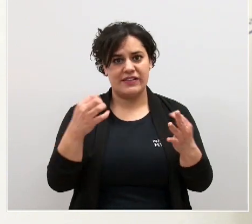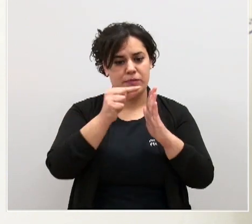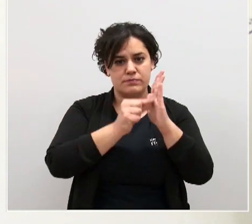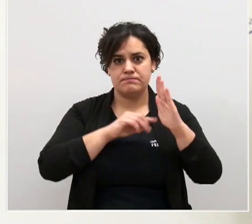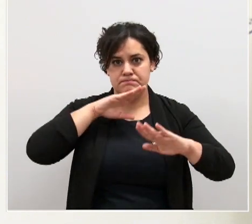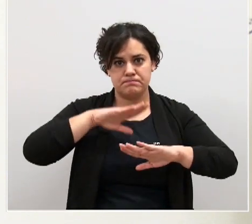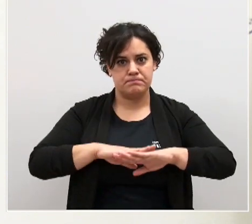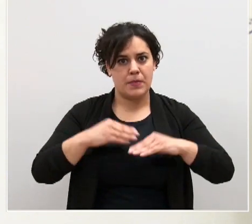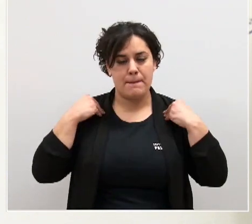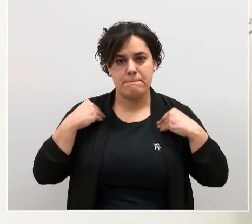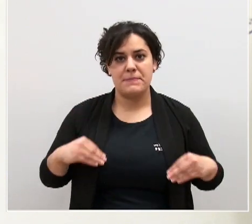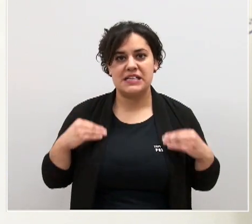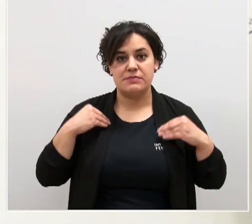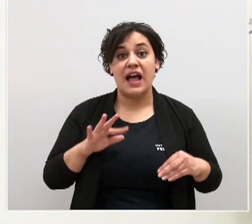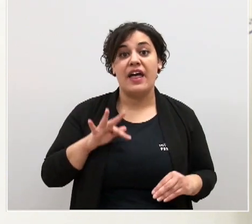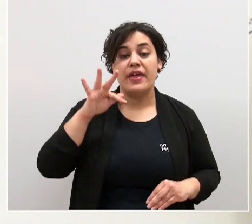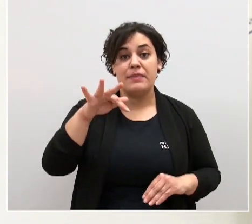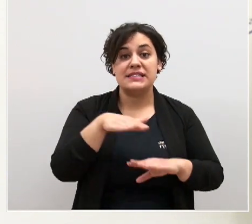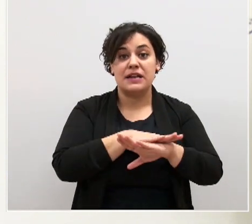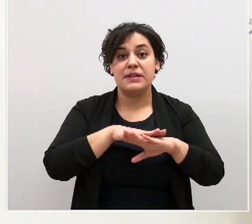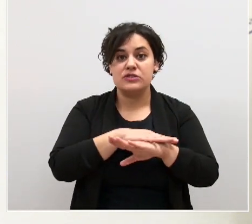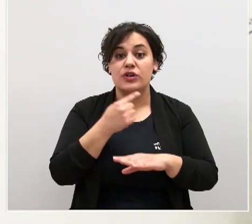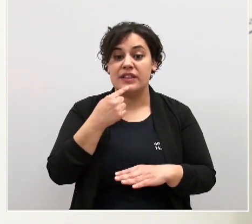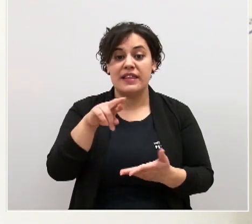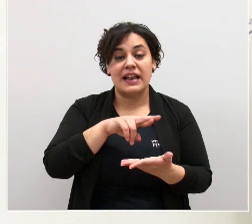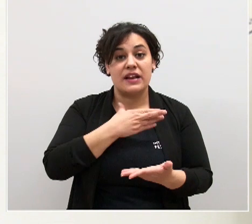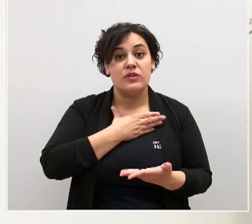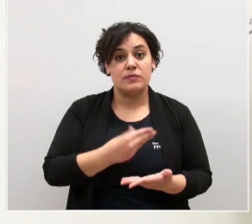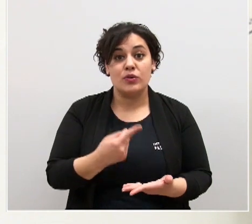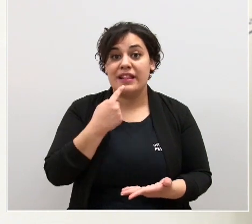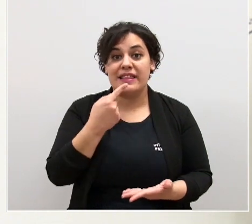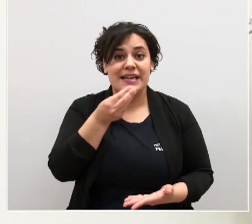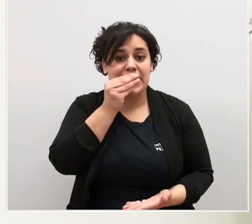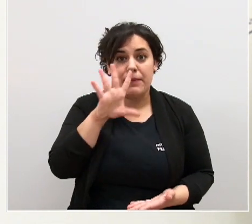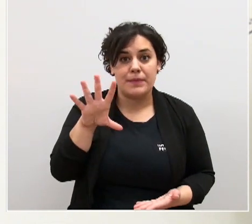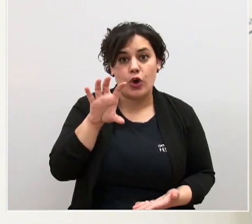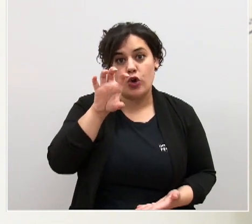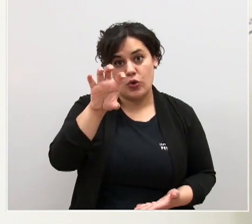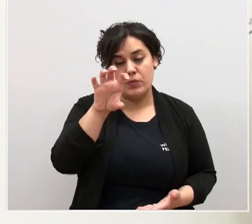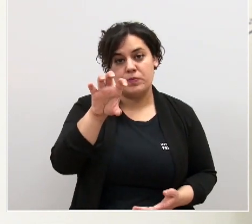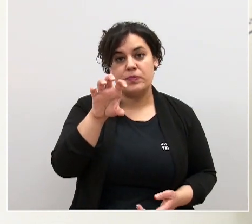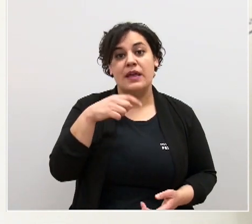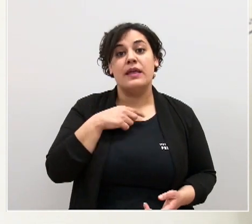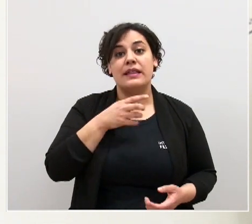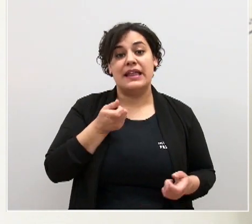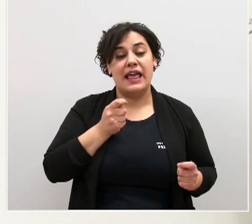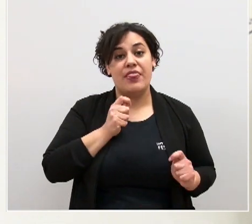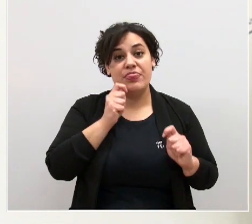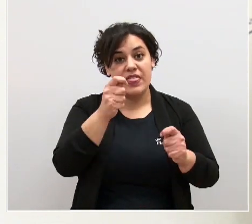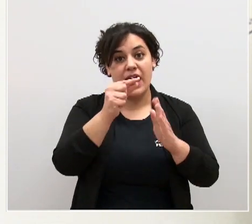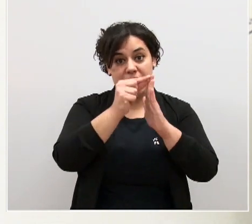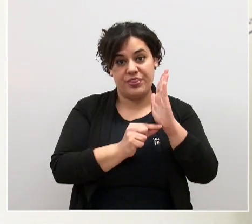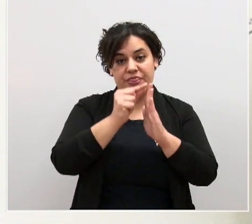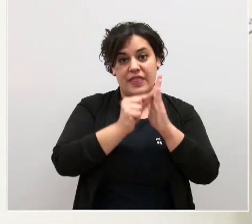fue el ministro el que dijo que la comunidad autónoma de Murcia era de las mejores comunidades a la hora de dar y aportar datos por parte de nuestro servicio de